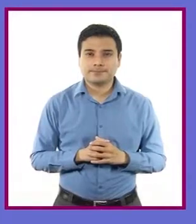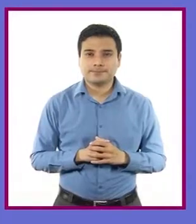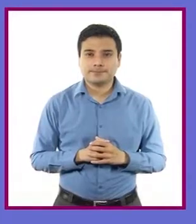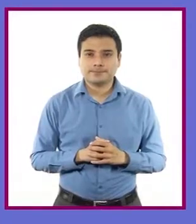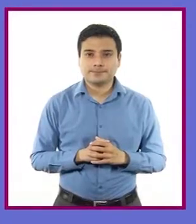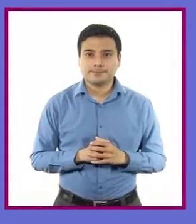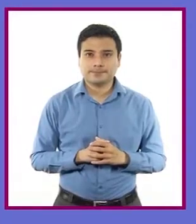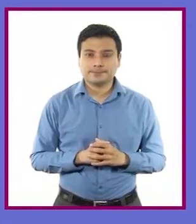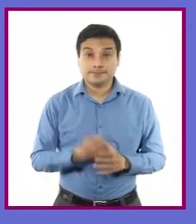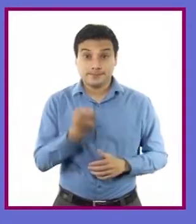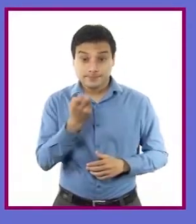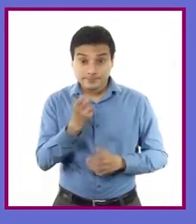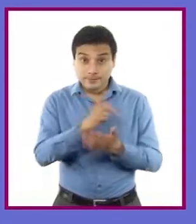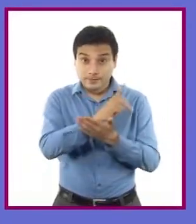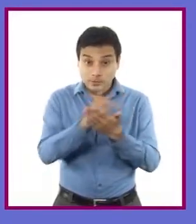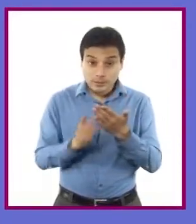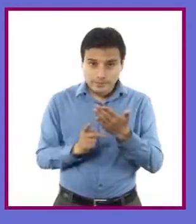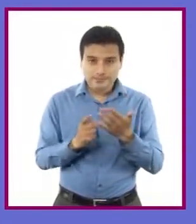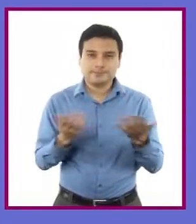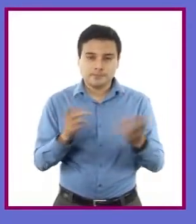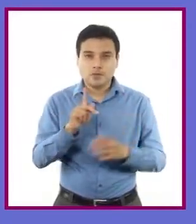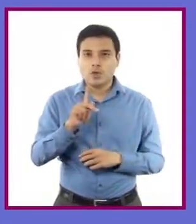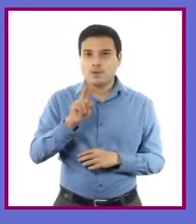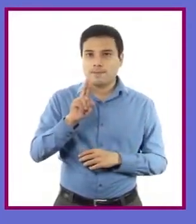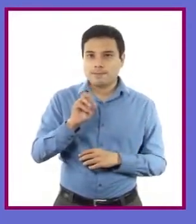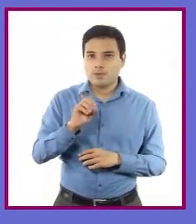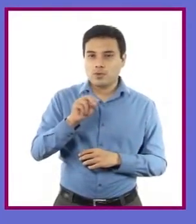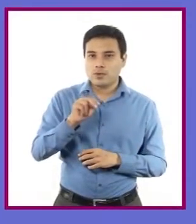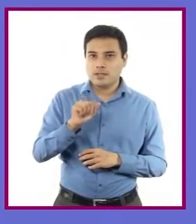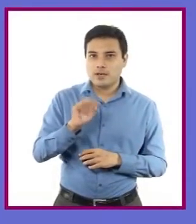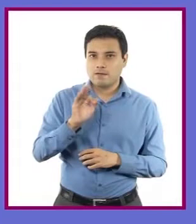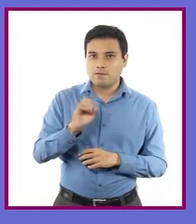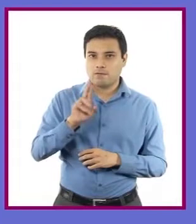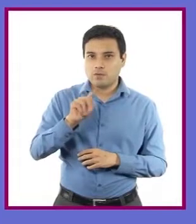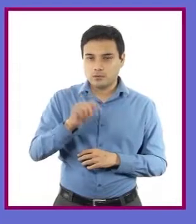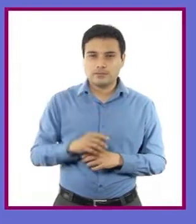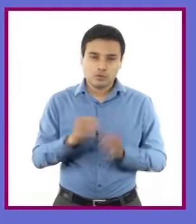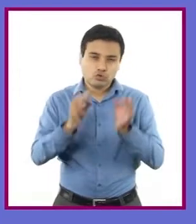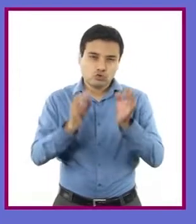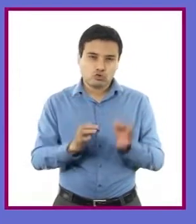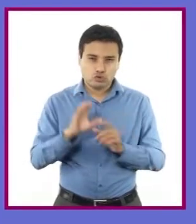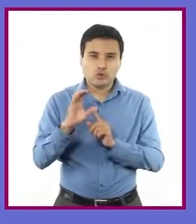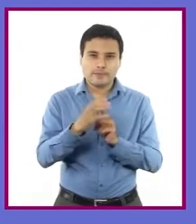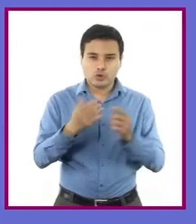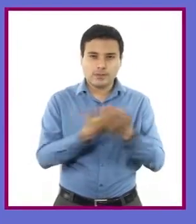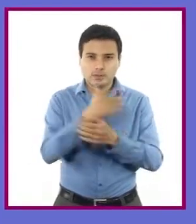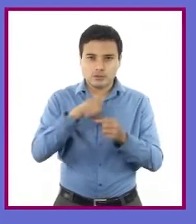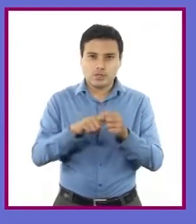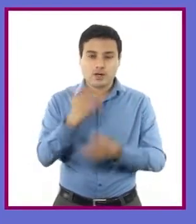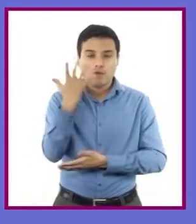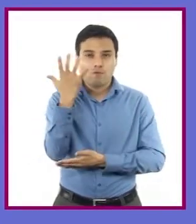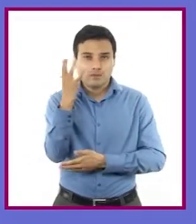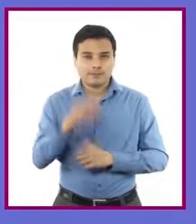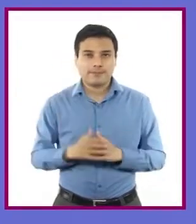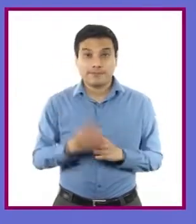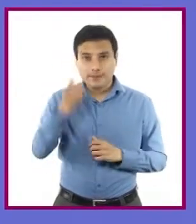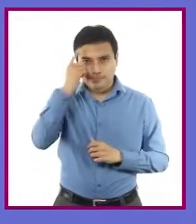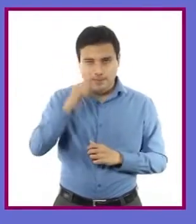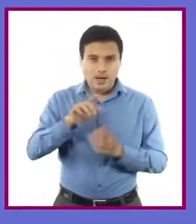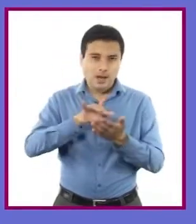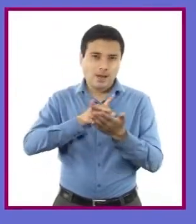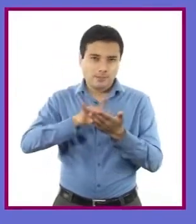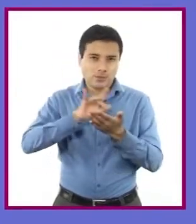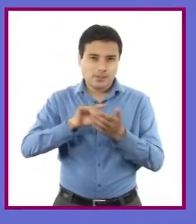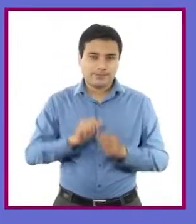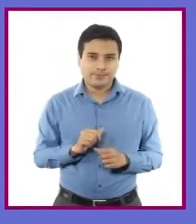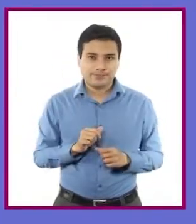Con este programa camina de la mano el PRONAFOR, coordinado por la Comisión Nacional Forestal, que busca apoyar acciones en materia de